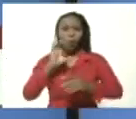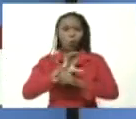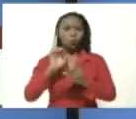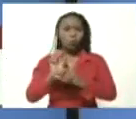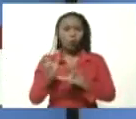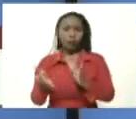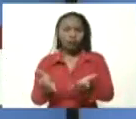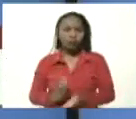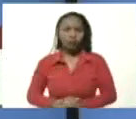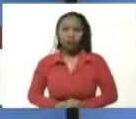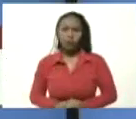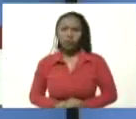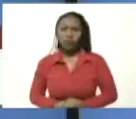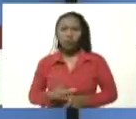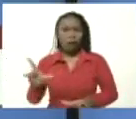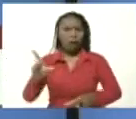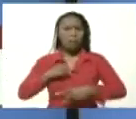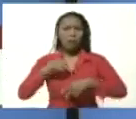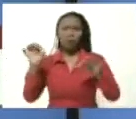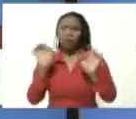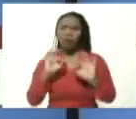aceptan. Para nada, pues.